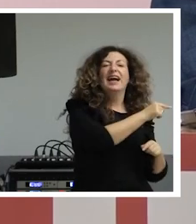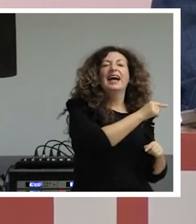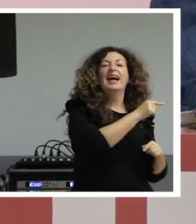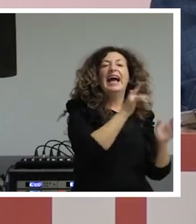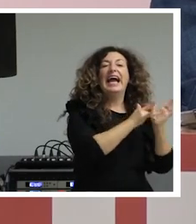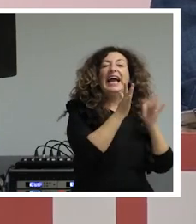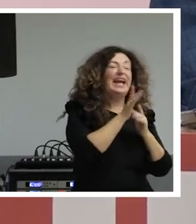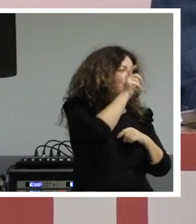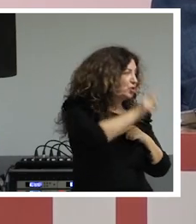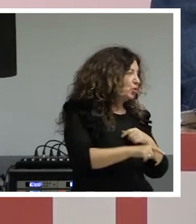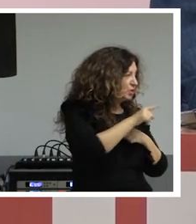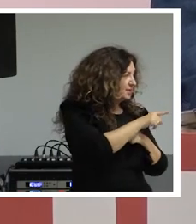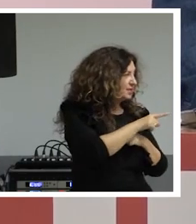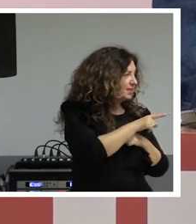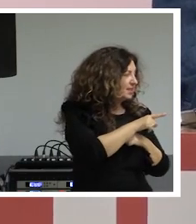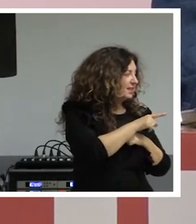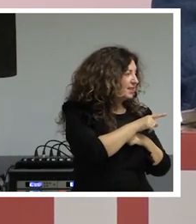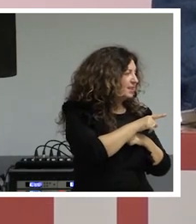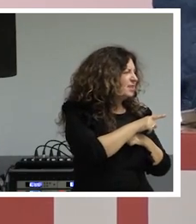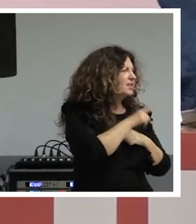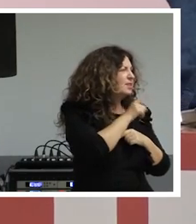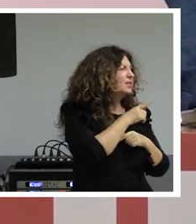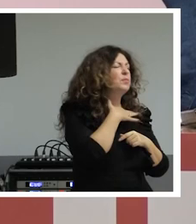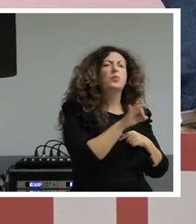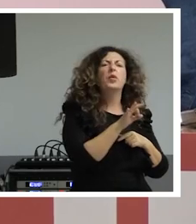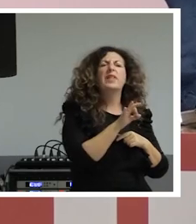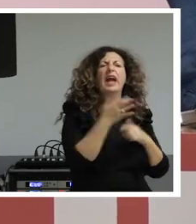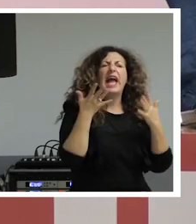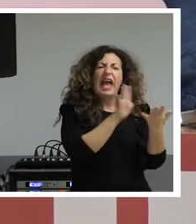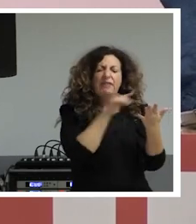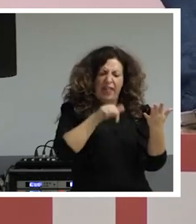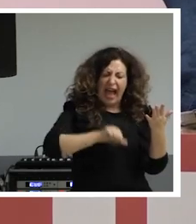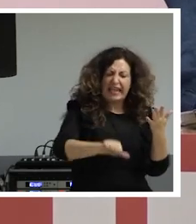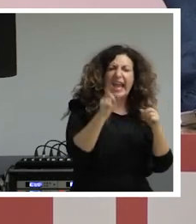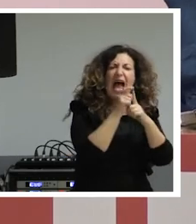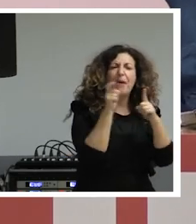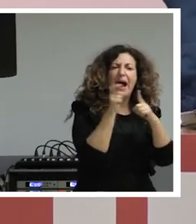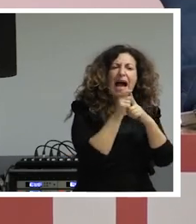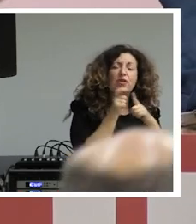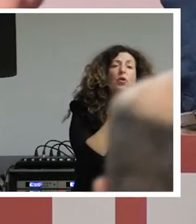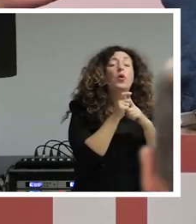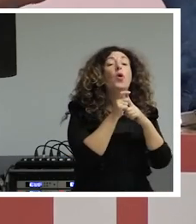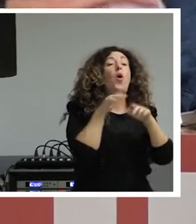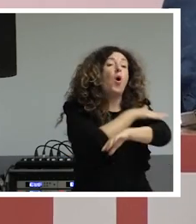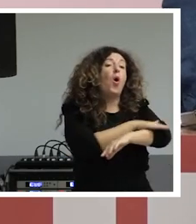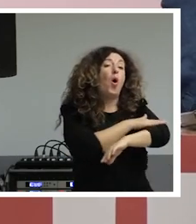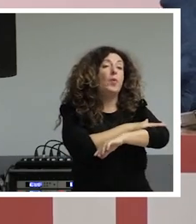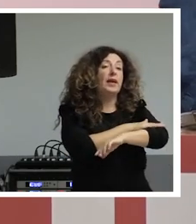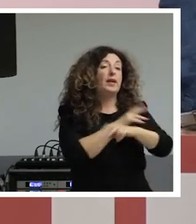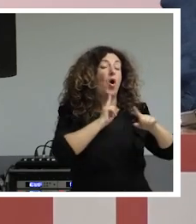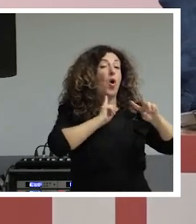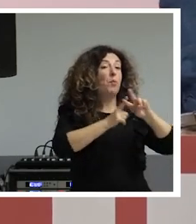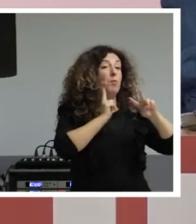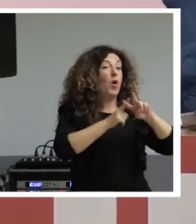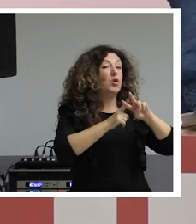ese ámbito entonces dejo esa abierta y después le lanzó una a Jesús que pasa